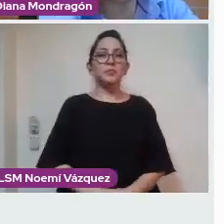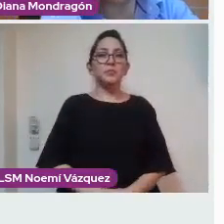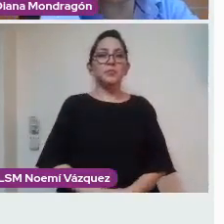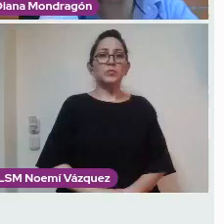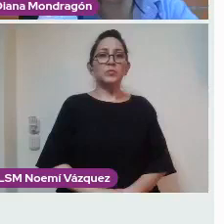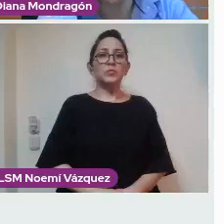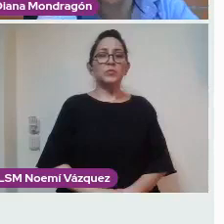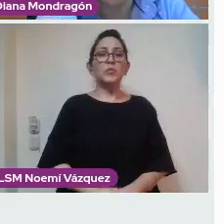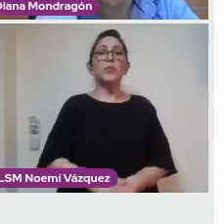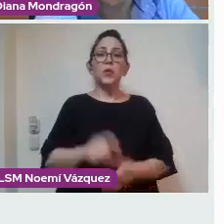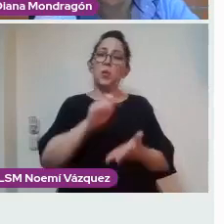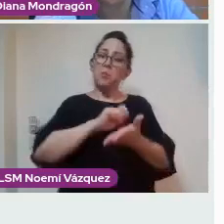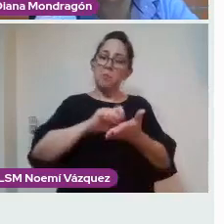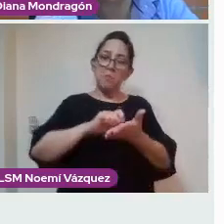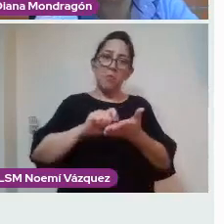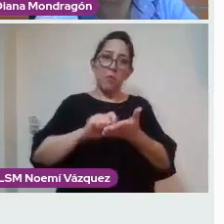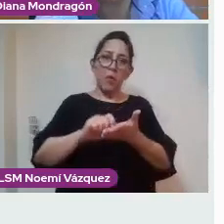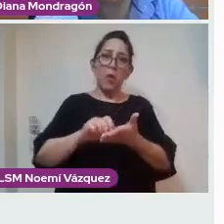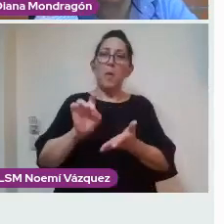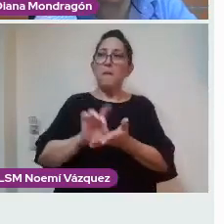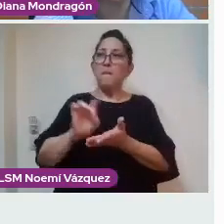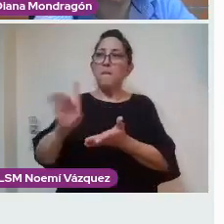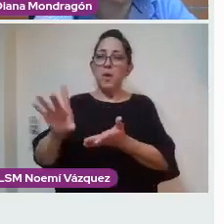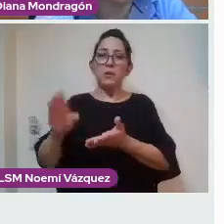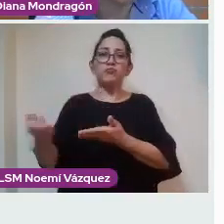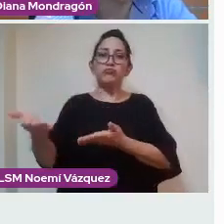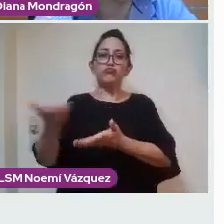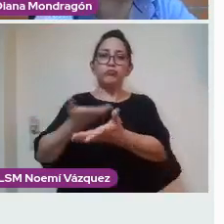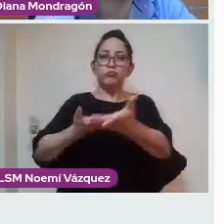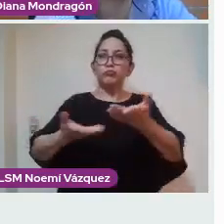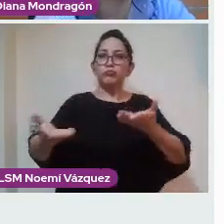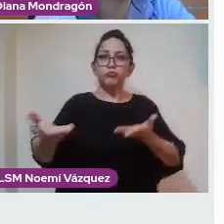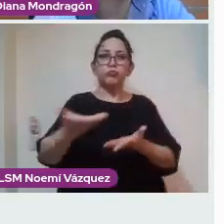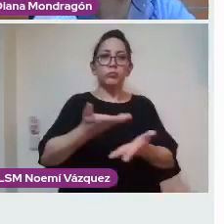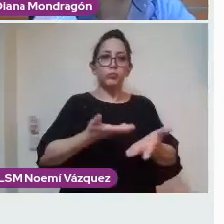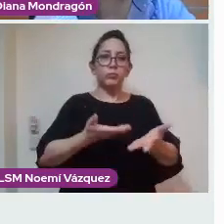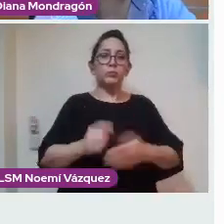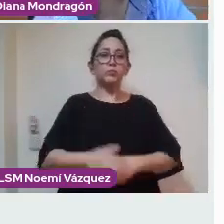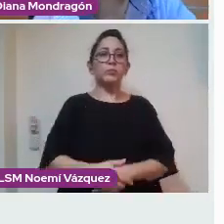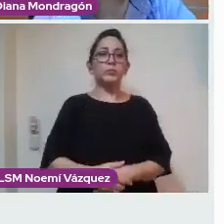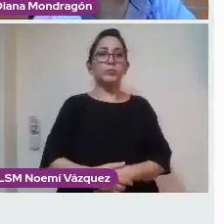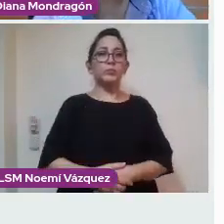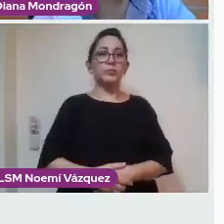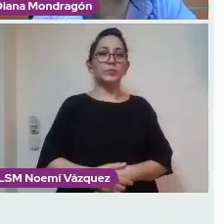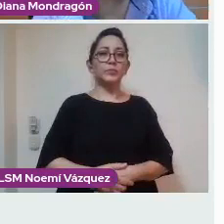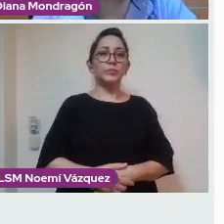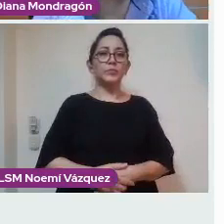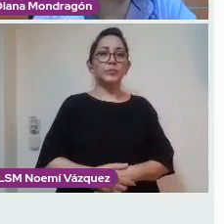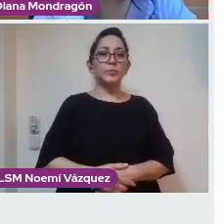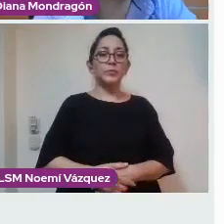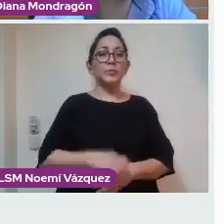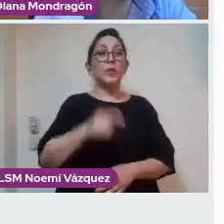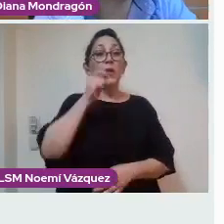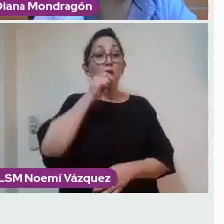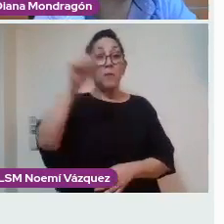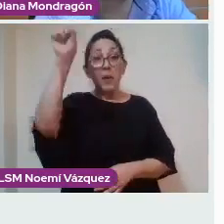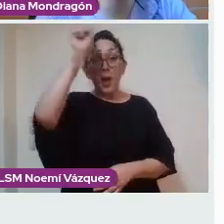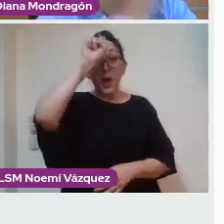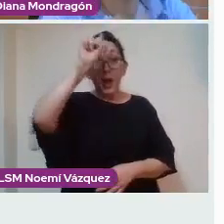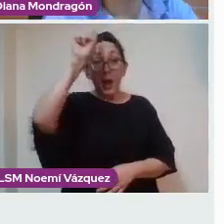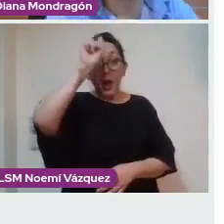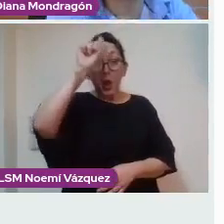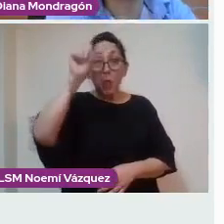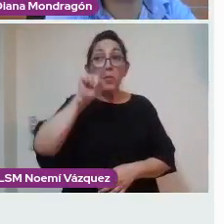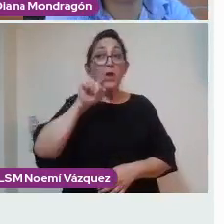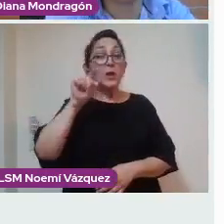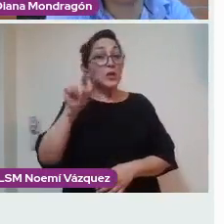reportes, ¿no? Y también algo que pues recomiendan en caso de no tener este ideal,